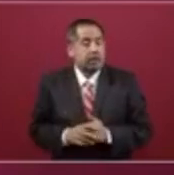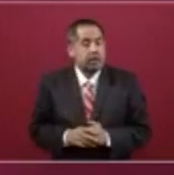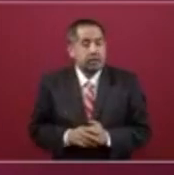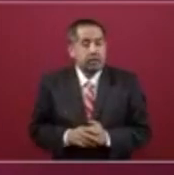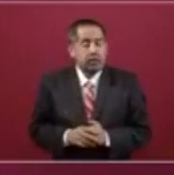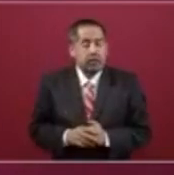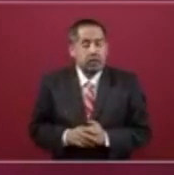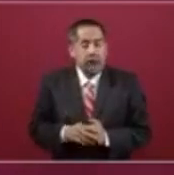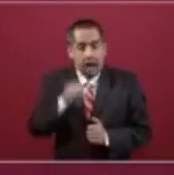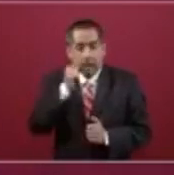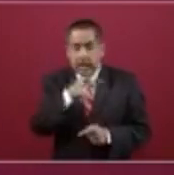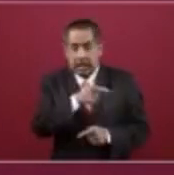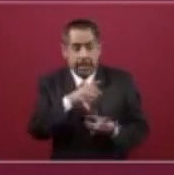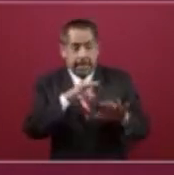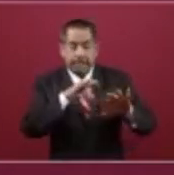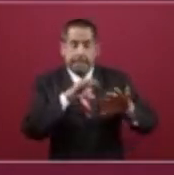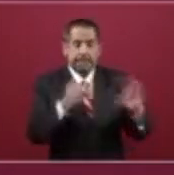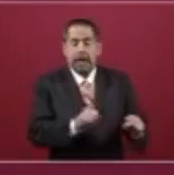se detuvo